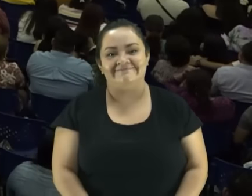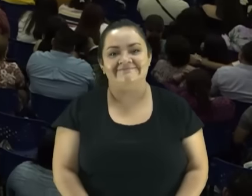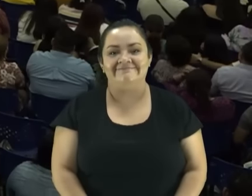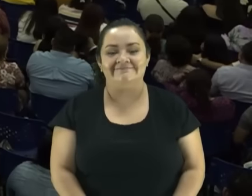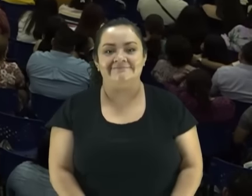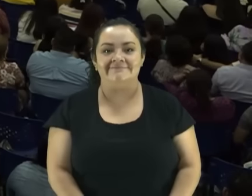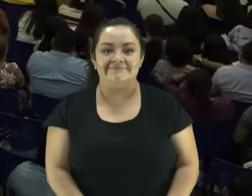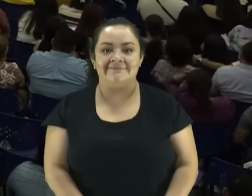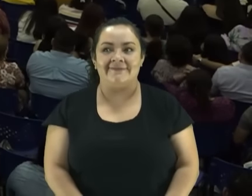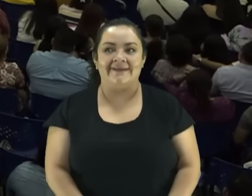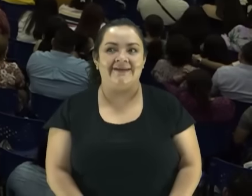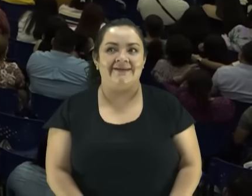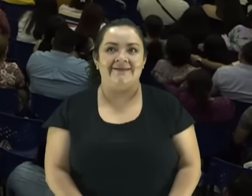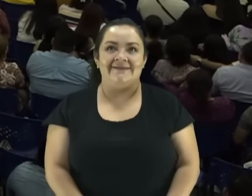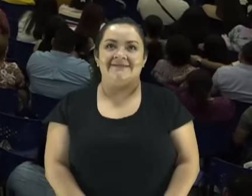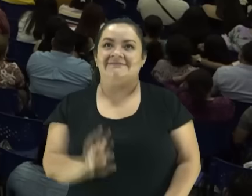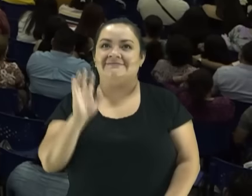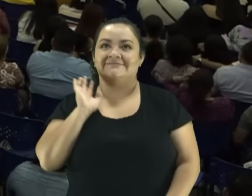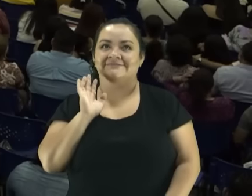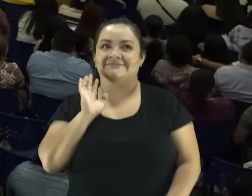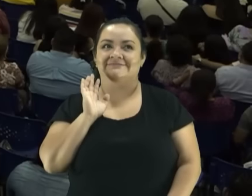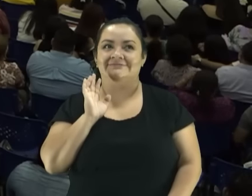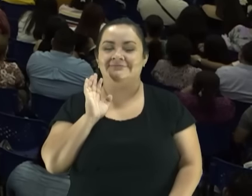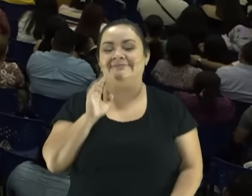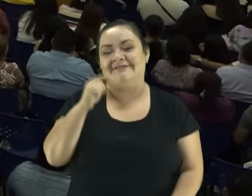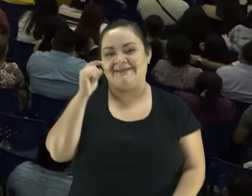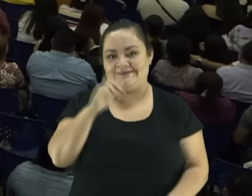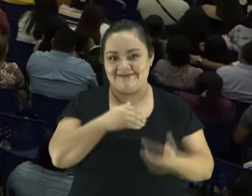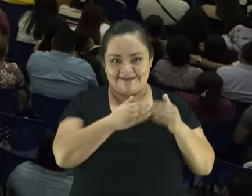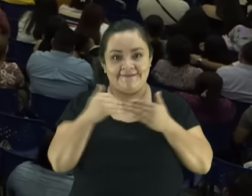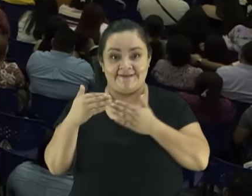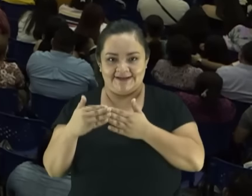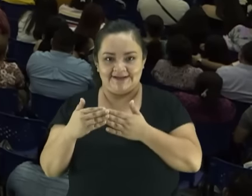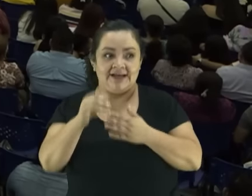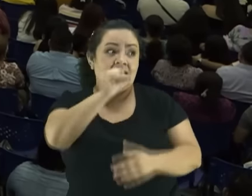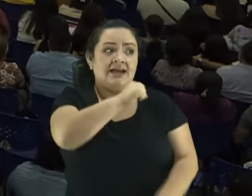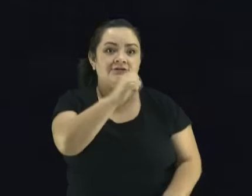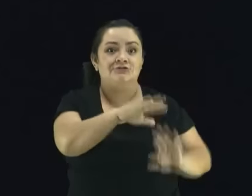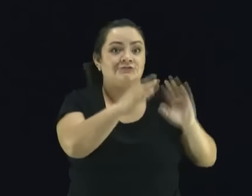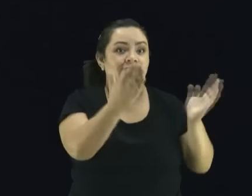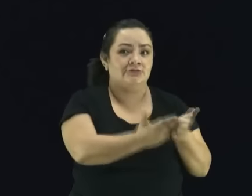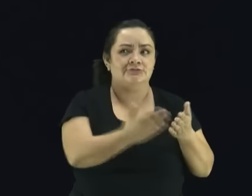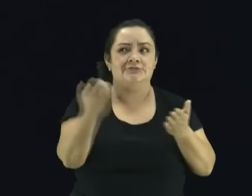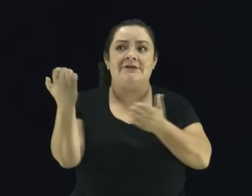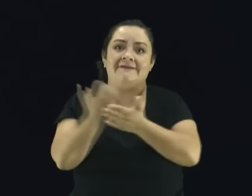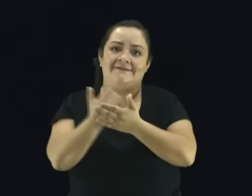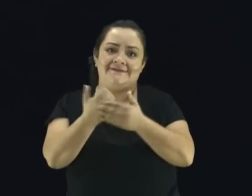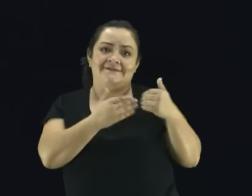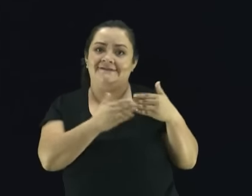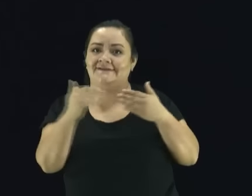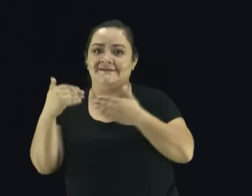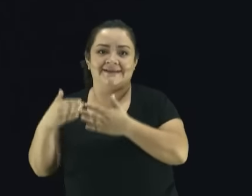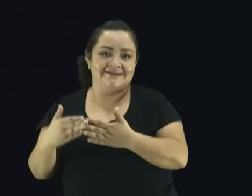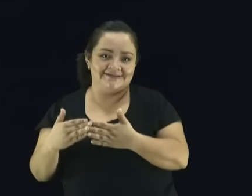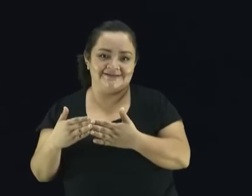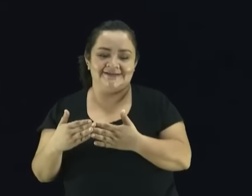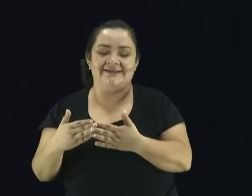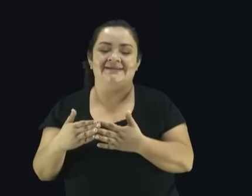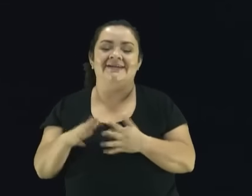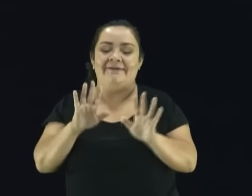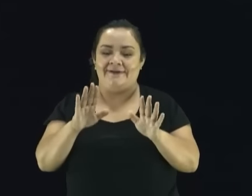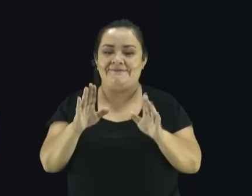taber que no no no mezcla ese asunto es que el evangelio es otra cosa hermano si se lo puedo poner en